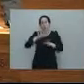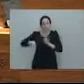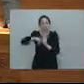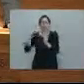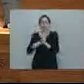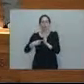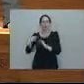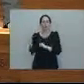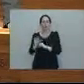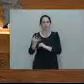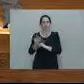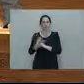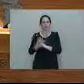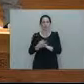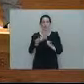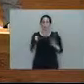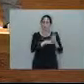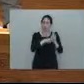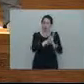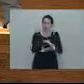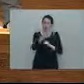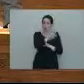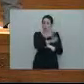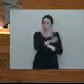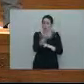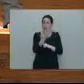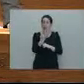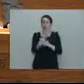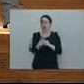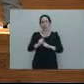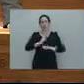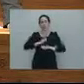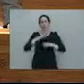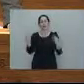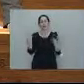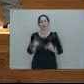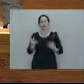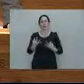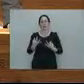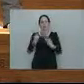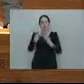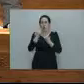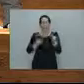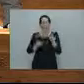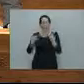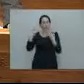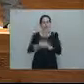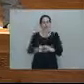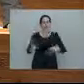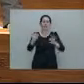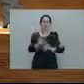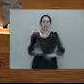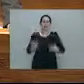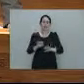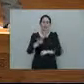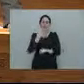transposición de las directivas comunitarias debería llevarnos a garantizar la no interrupción del suministro energético en aquellos servicios que tengan la